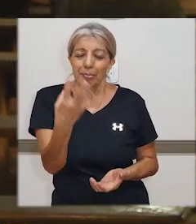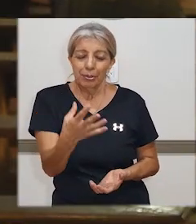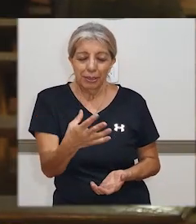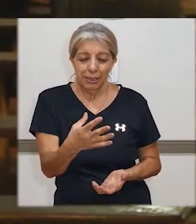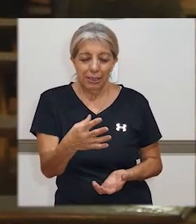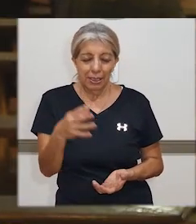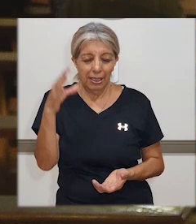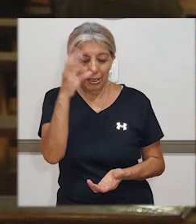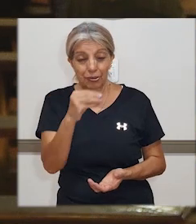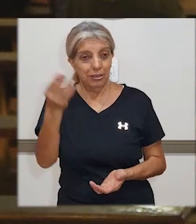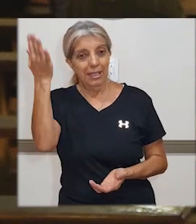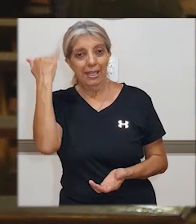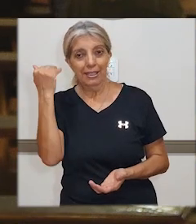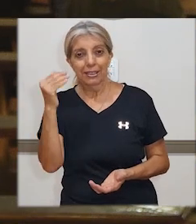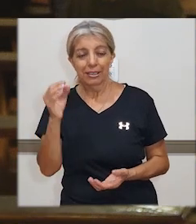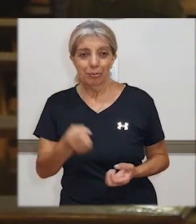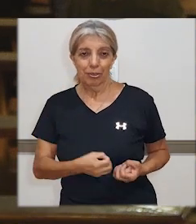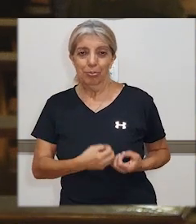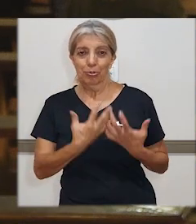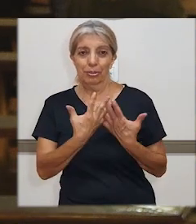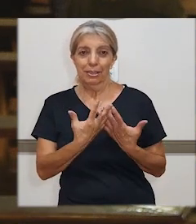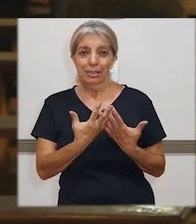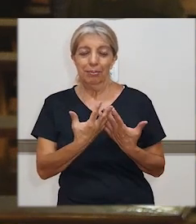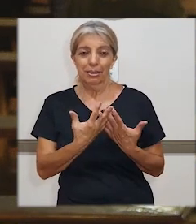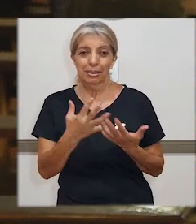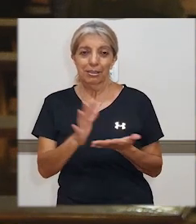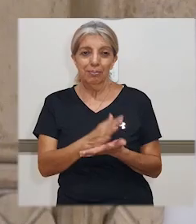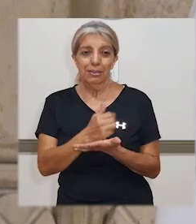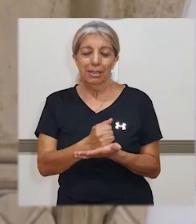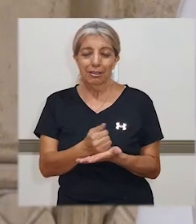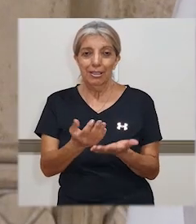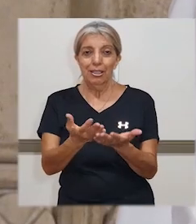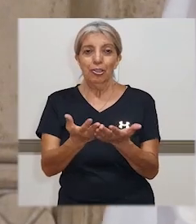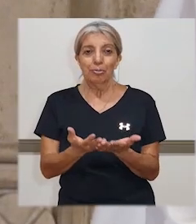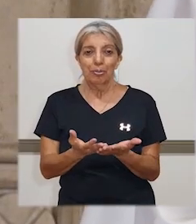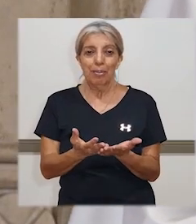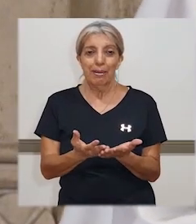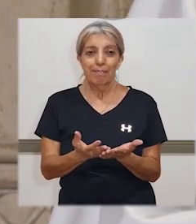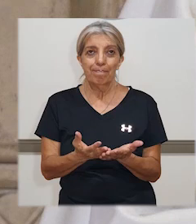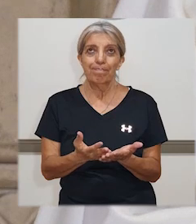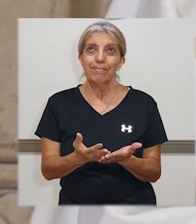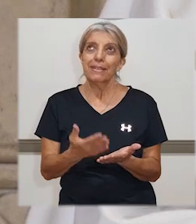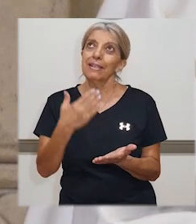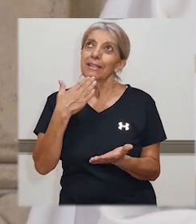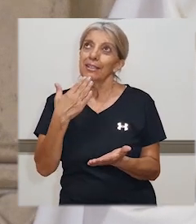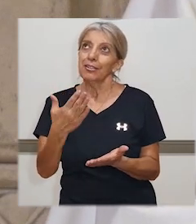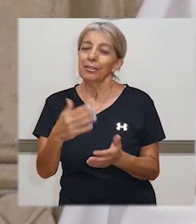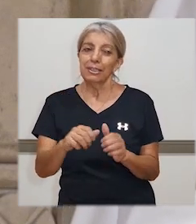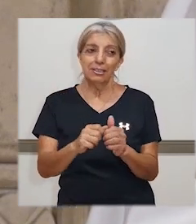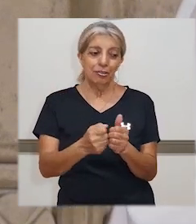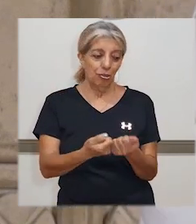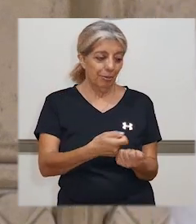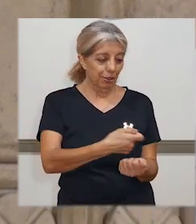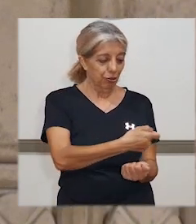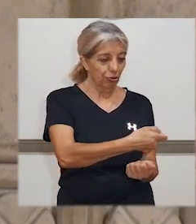mismo, cuando iba a ser entregado a su pasión voluntariamente aceptada, tomó pan. Dándote gracias, lo